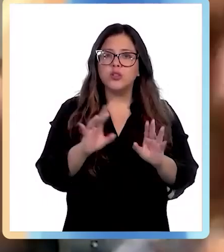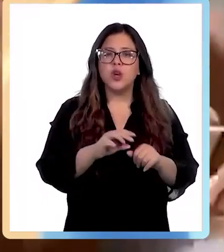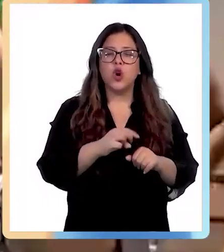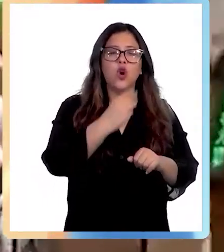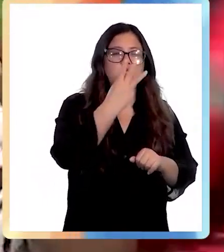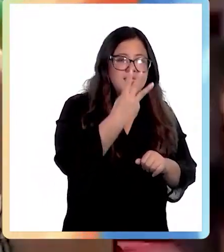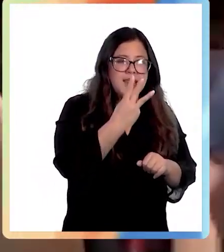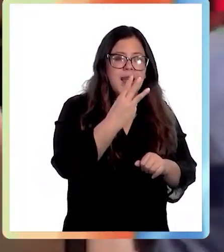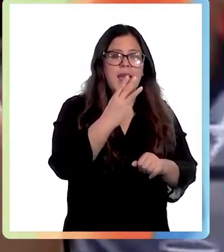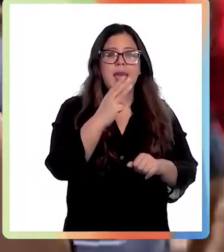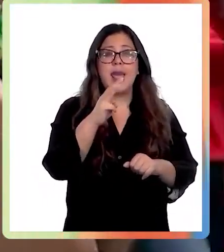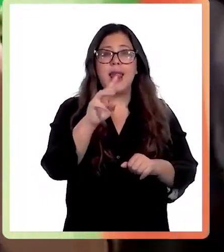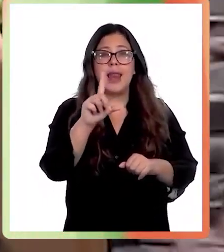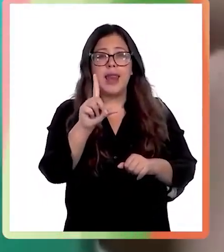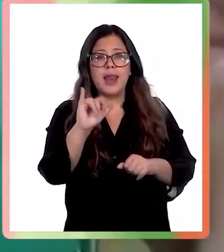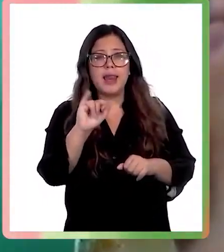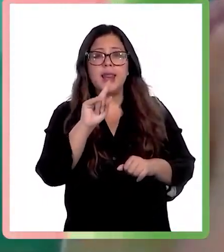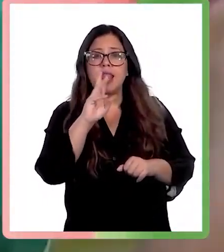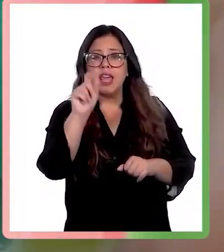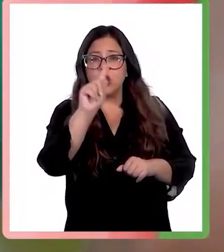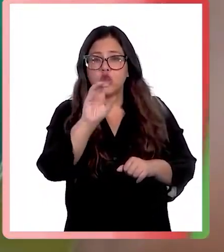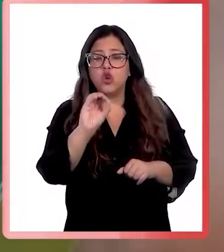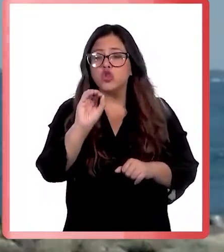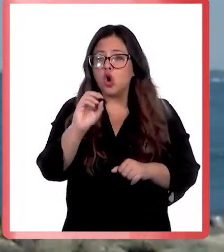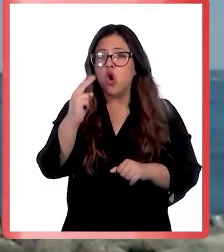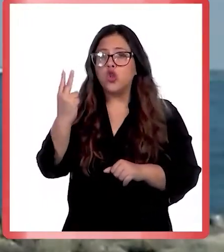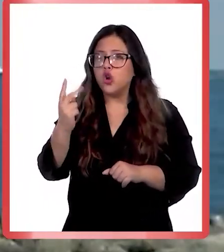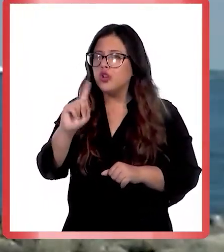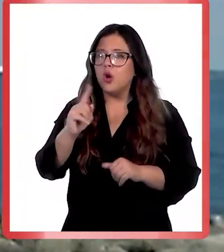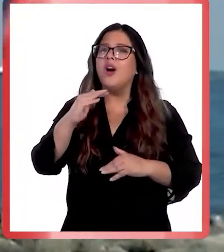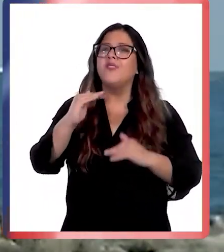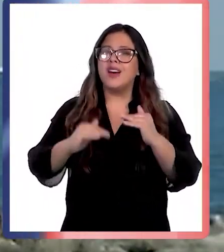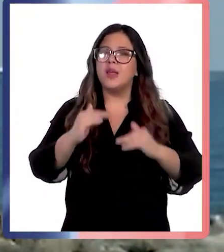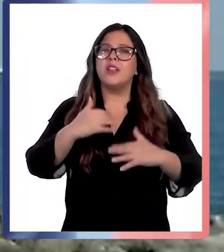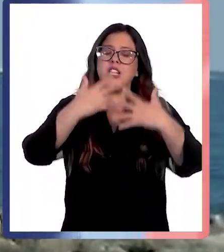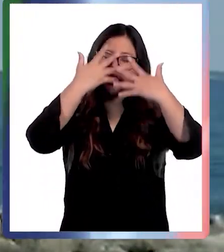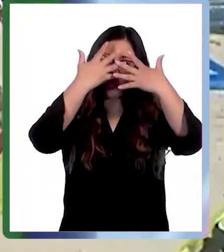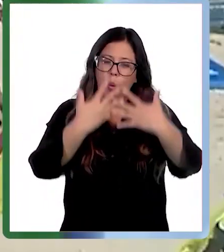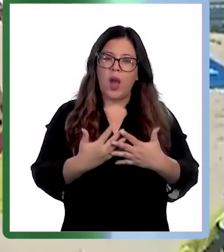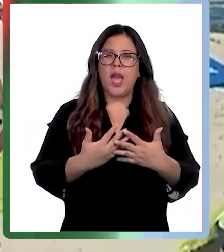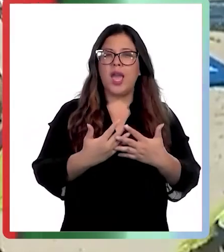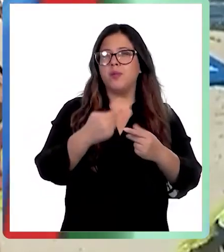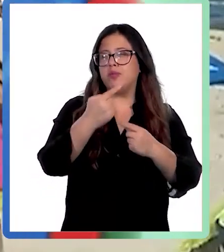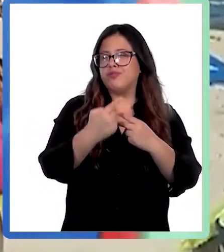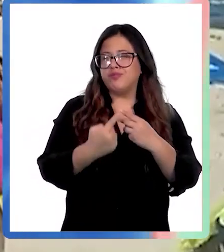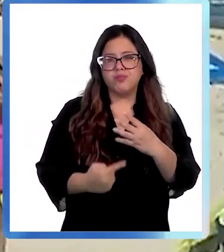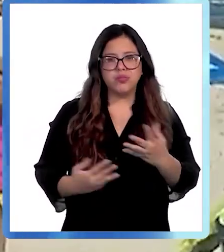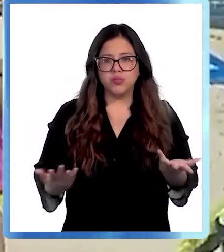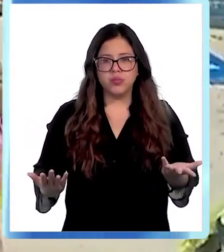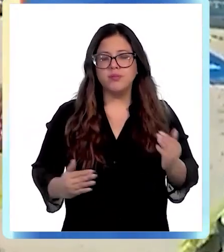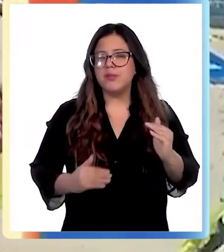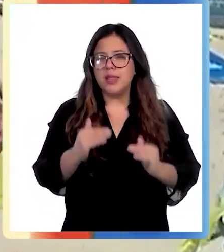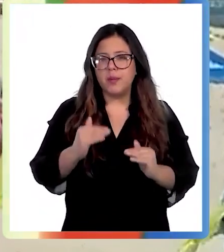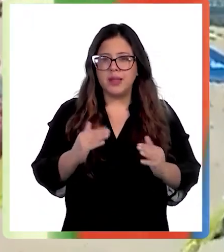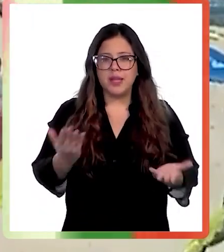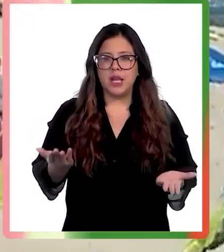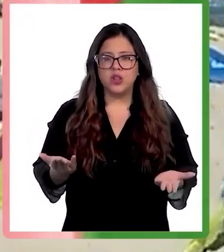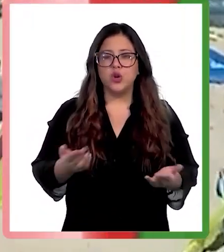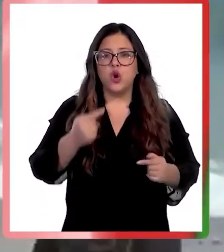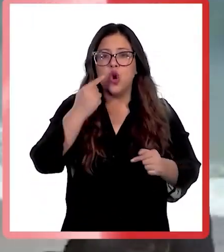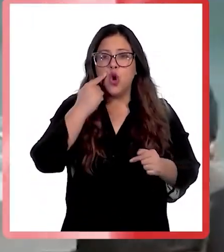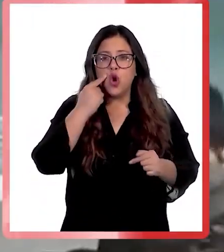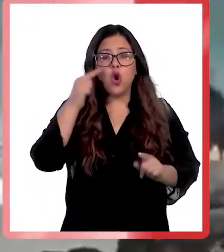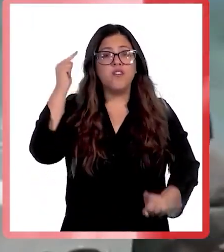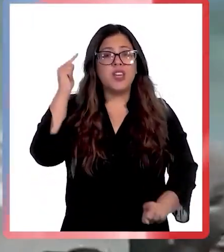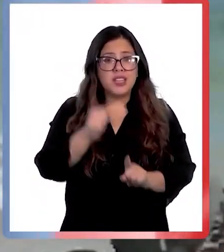3 litros más que con 2. También depende mucho de la superficie corporal, depende de muchas otras cosas. Pero indiscutiblemente el objetivo es mantenerte